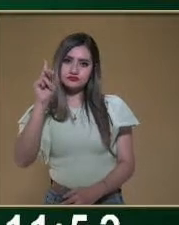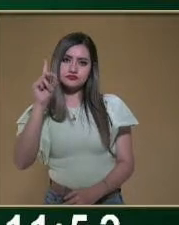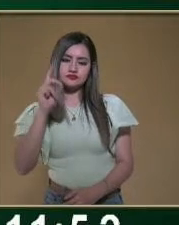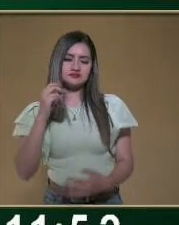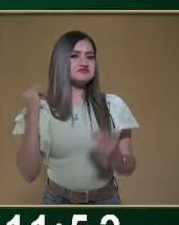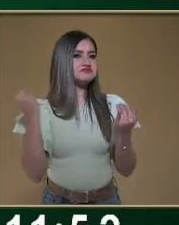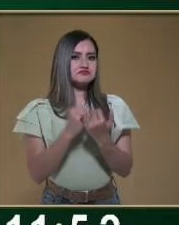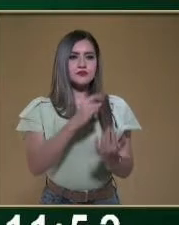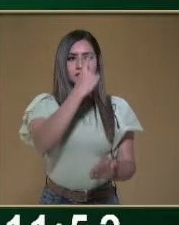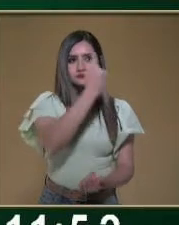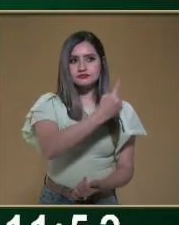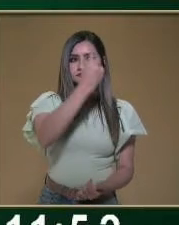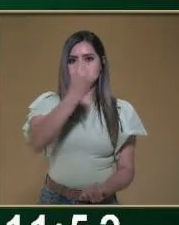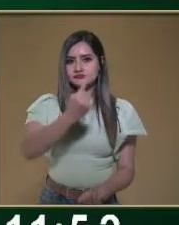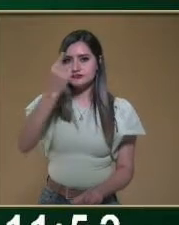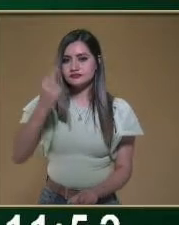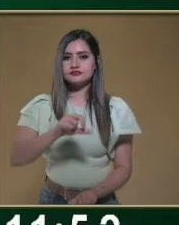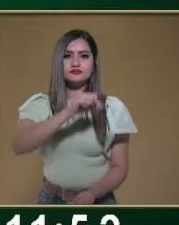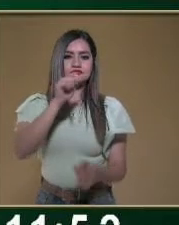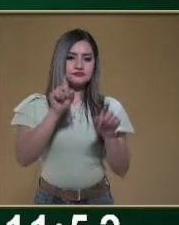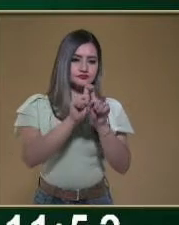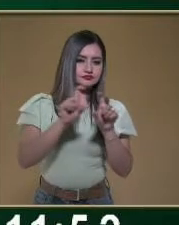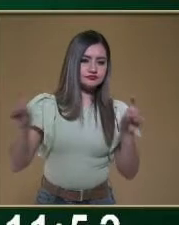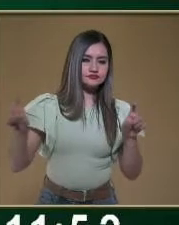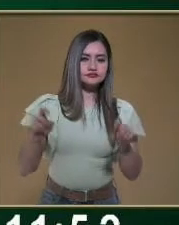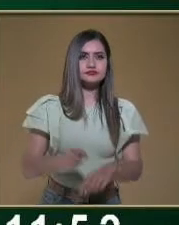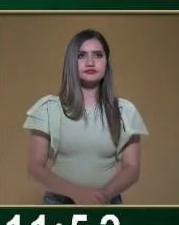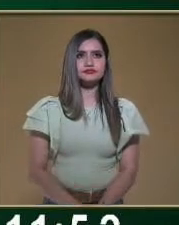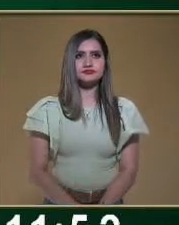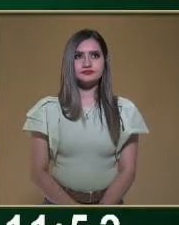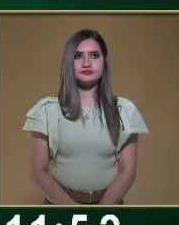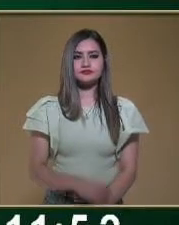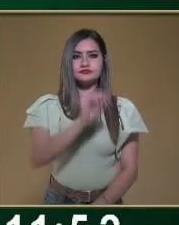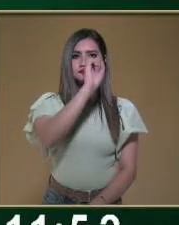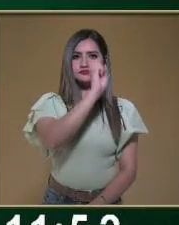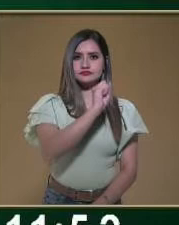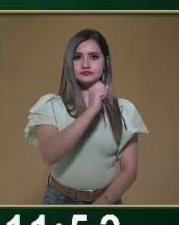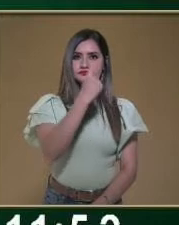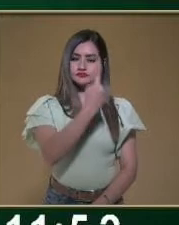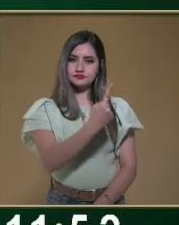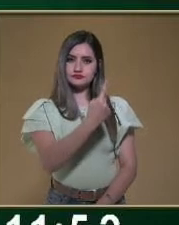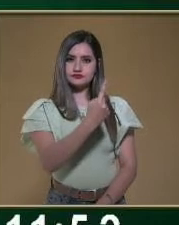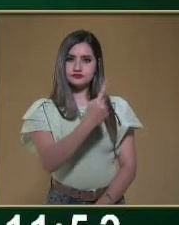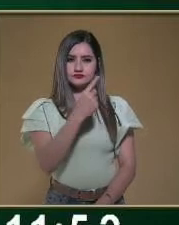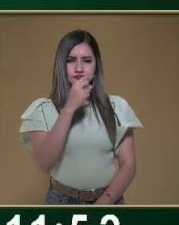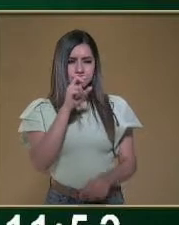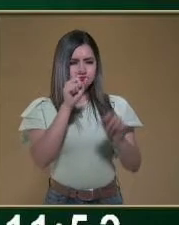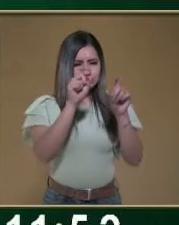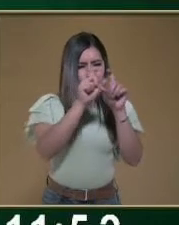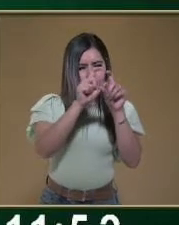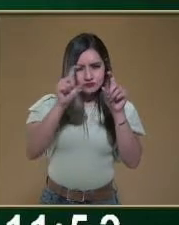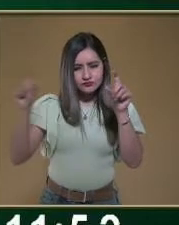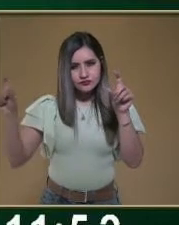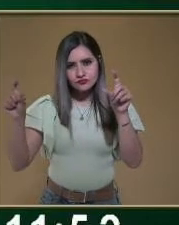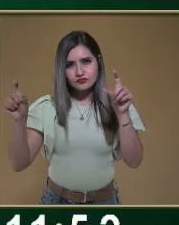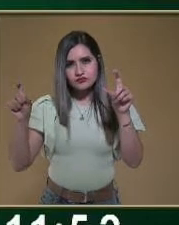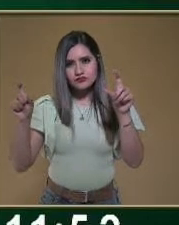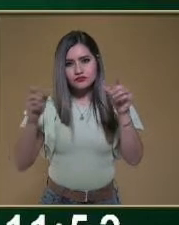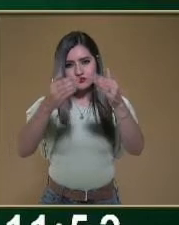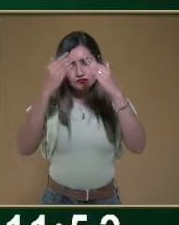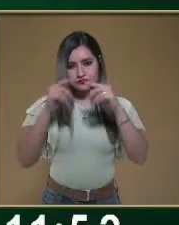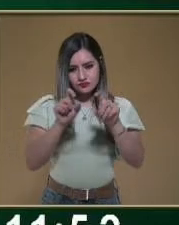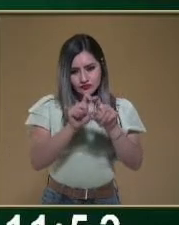Ana. Y en la otra, pues el del 60, me fijo en el 61. Entonces, el número que está 1